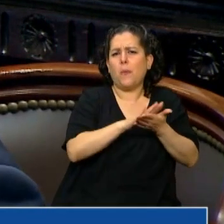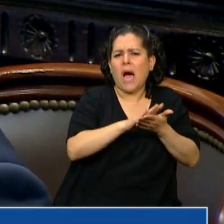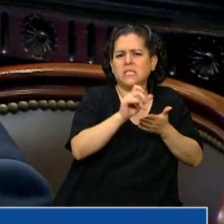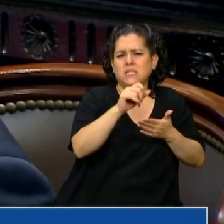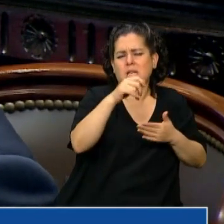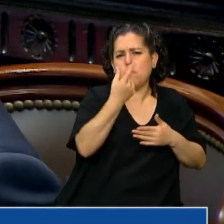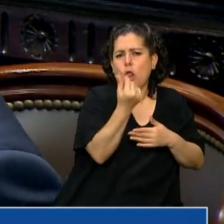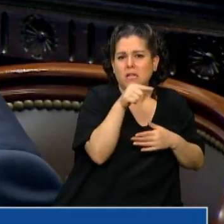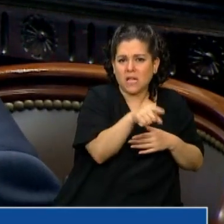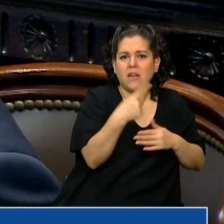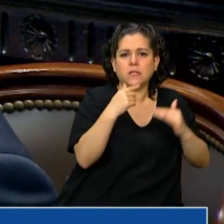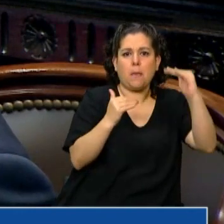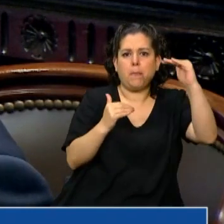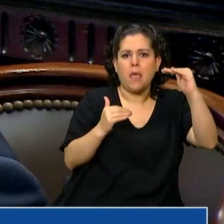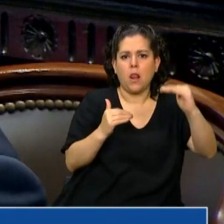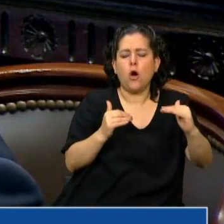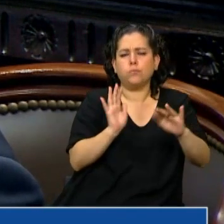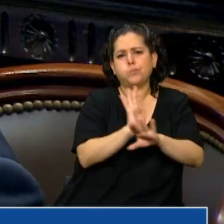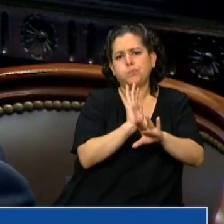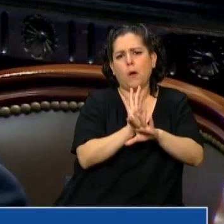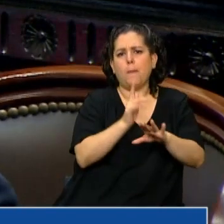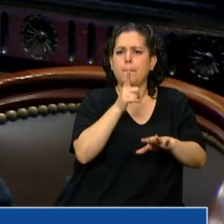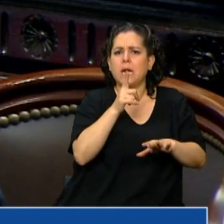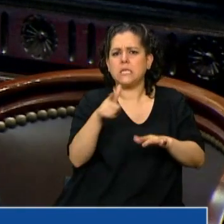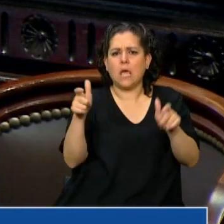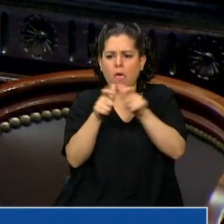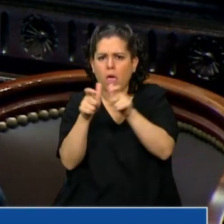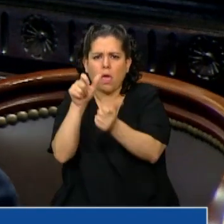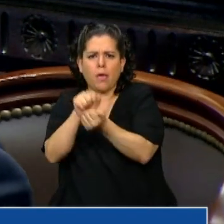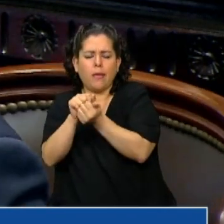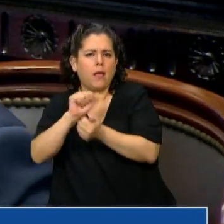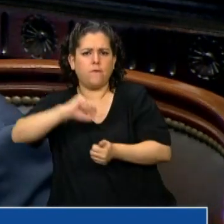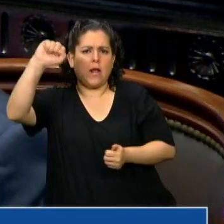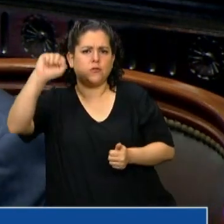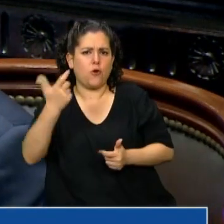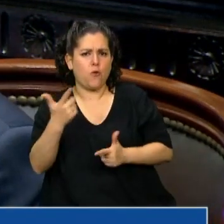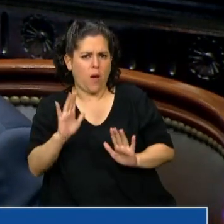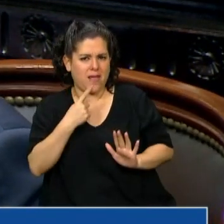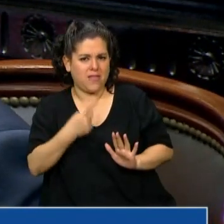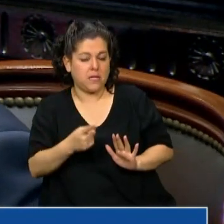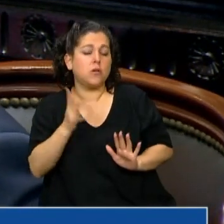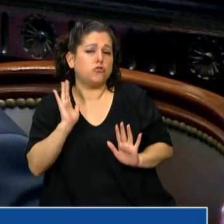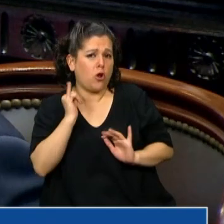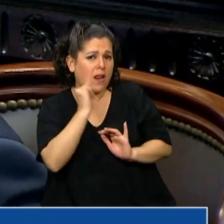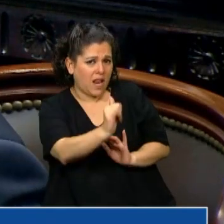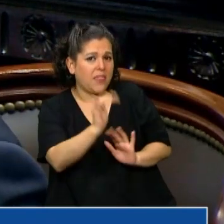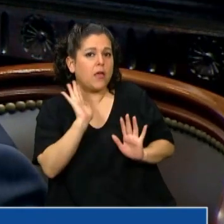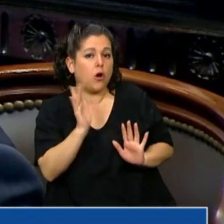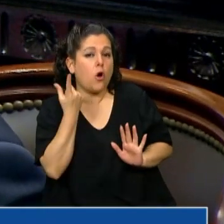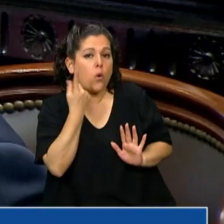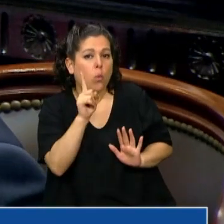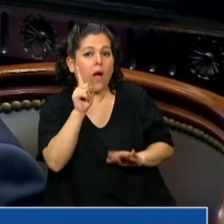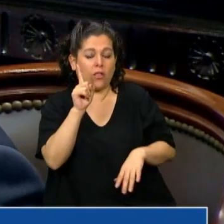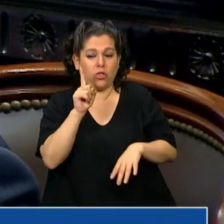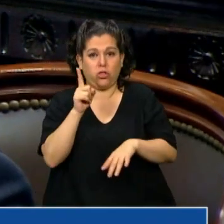que por eso significa que no es que la emisión se va a inflación. Y yo le quiero decir, diputado, que cuando la